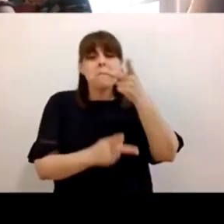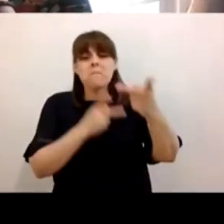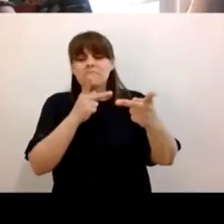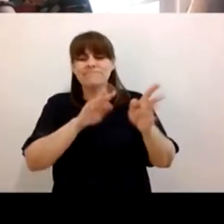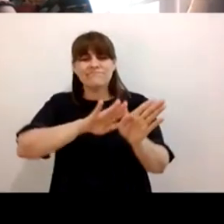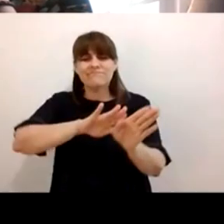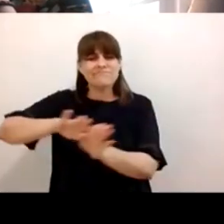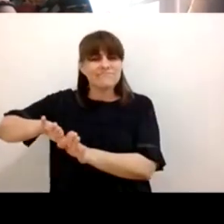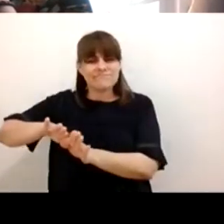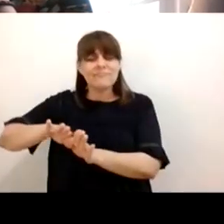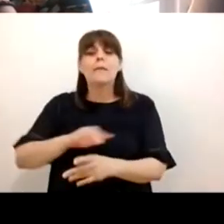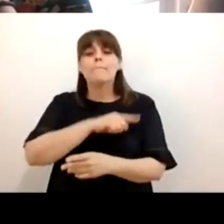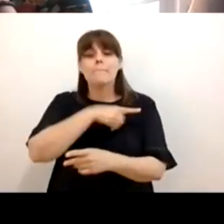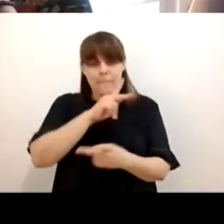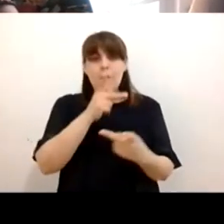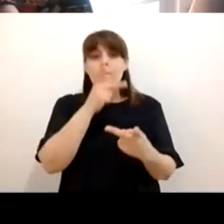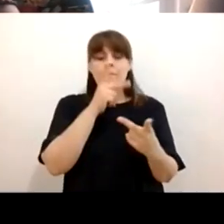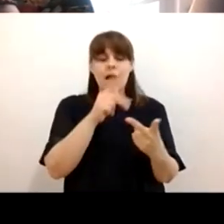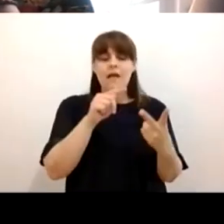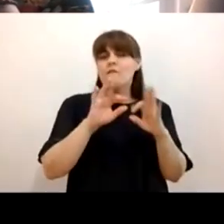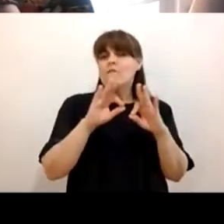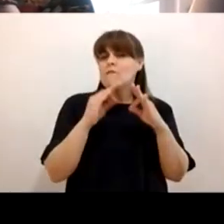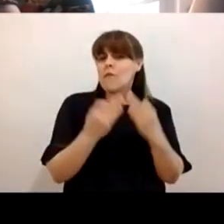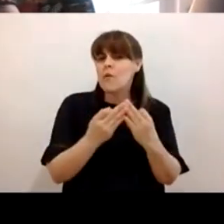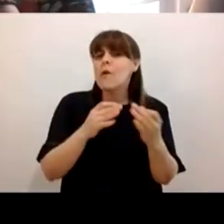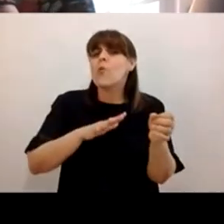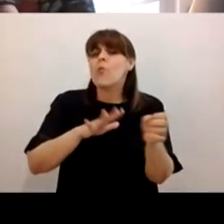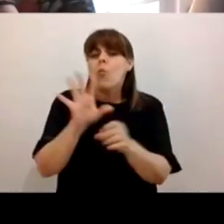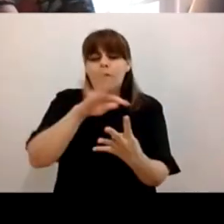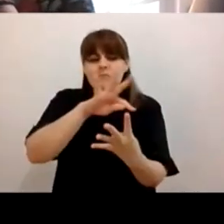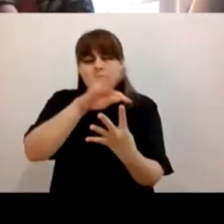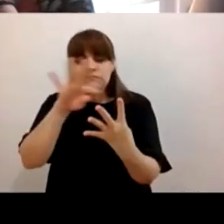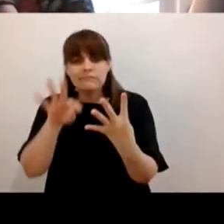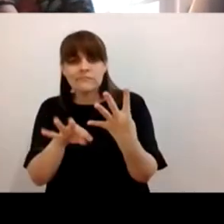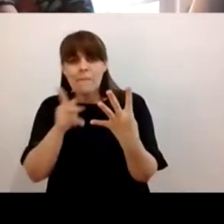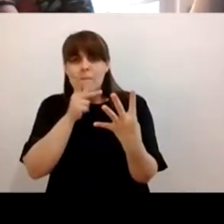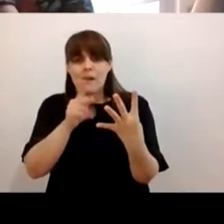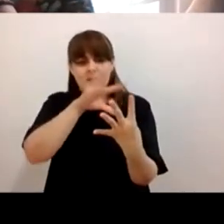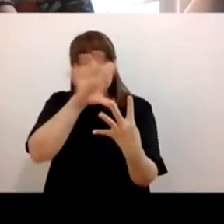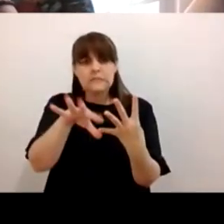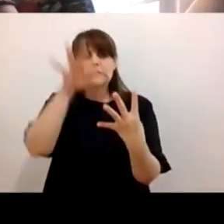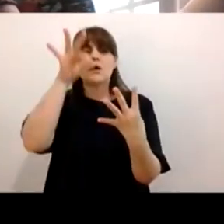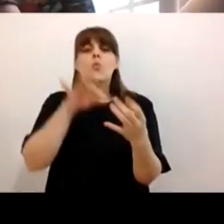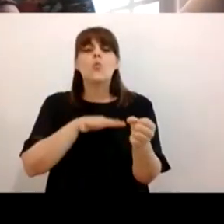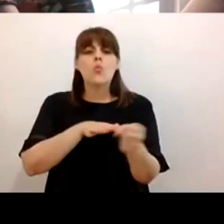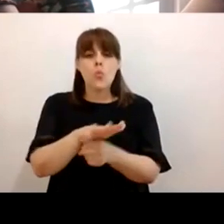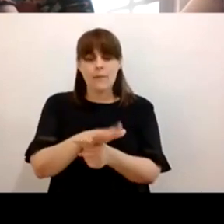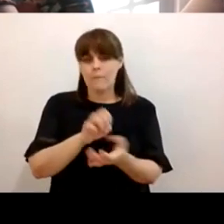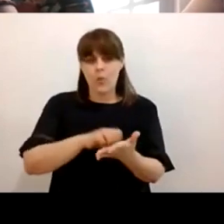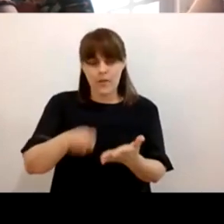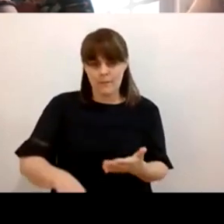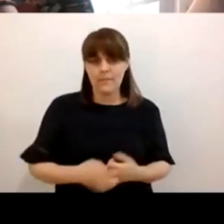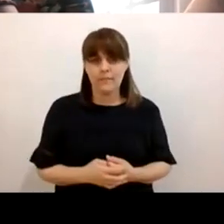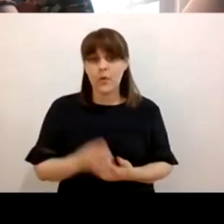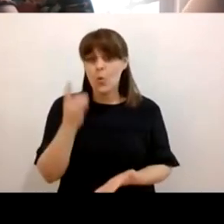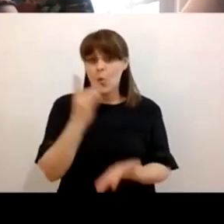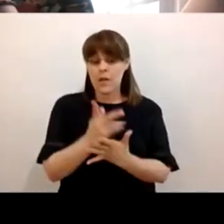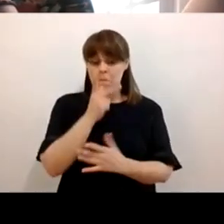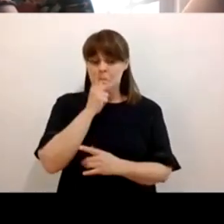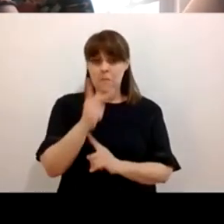palabra es el que empleamos miren no basta la palabra